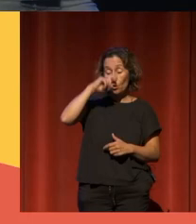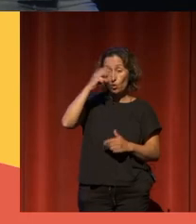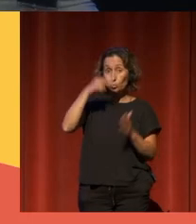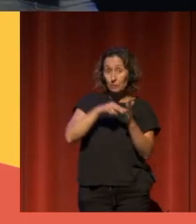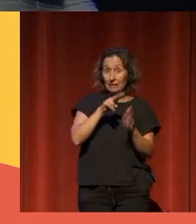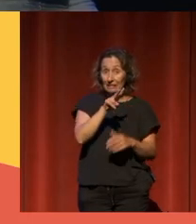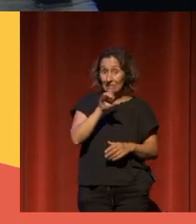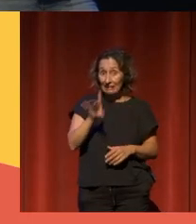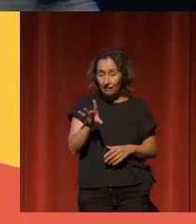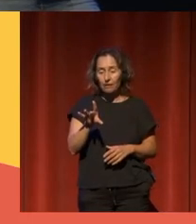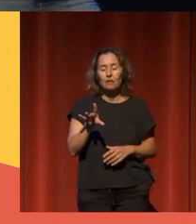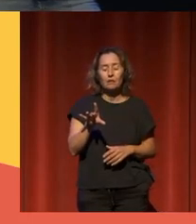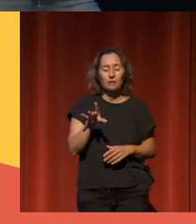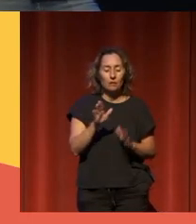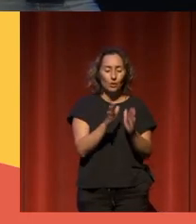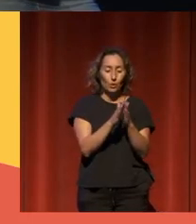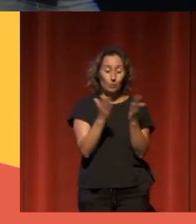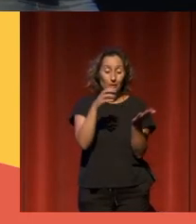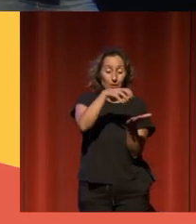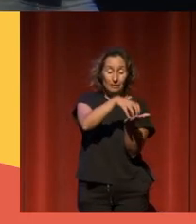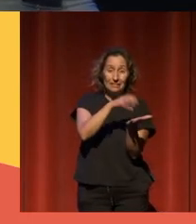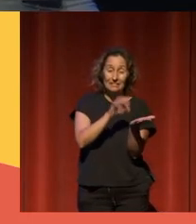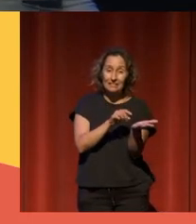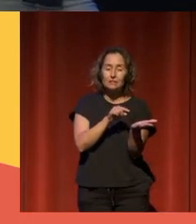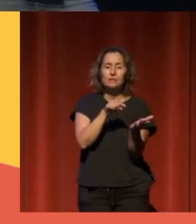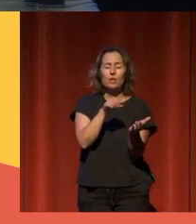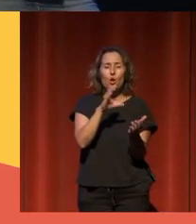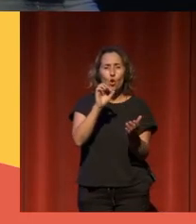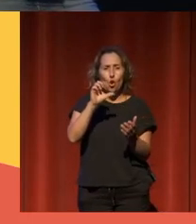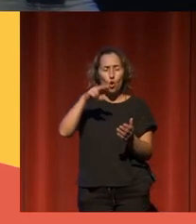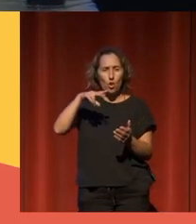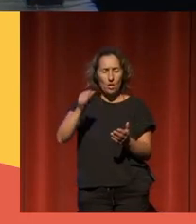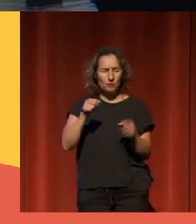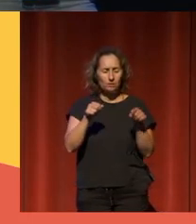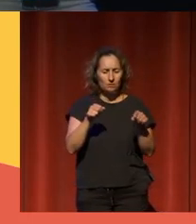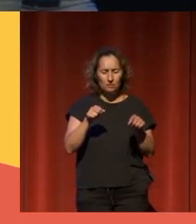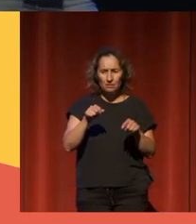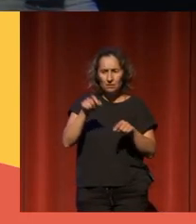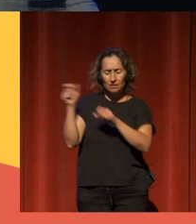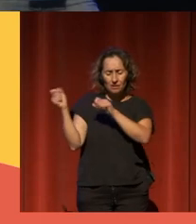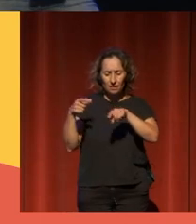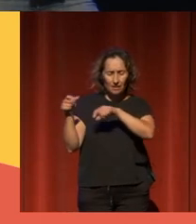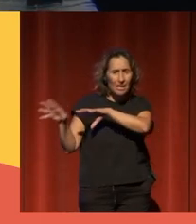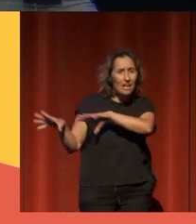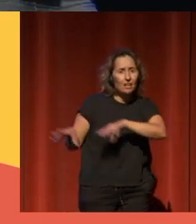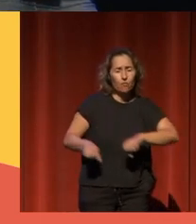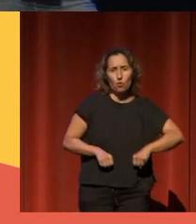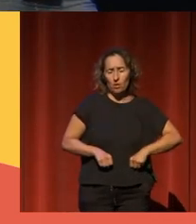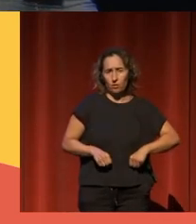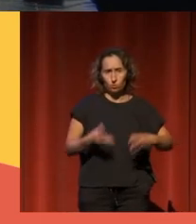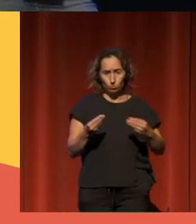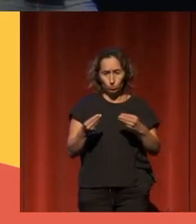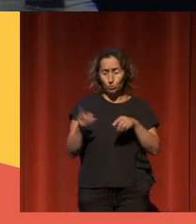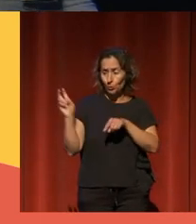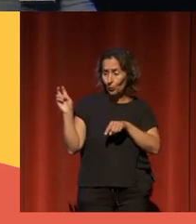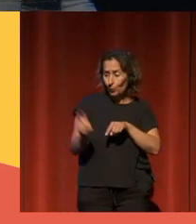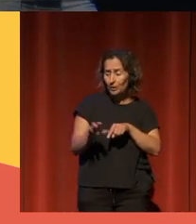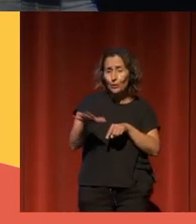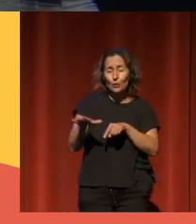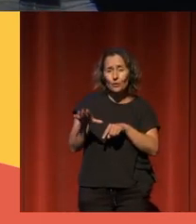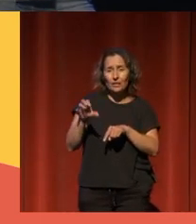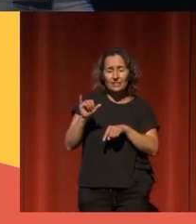2015 la biblioteca en colonia recibieron muchos refugiados que venían de eh